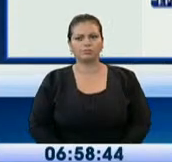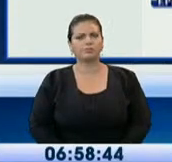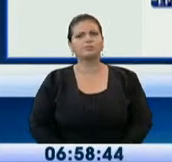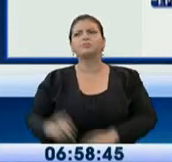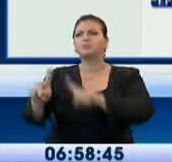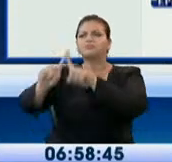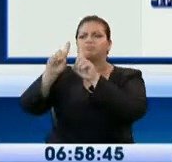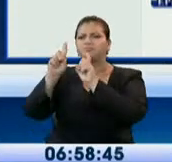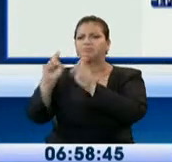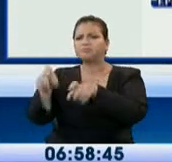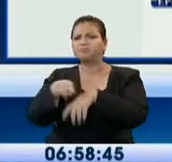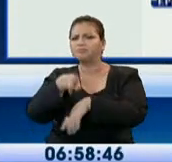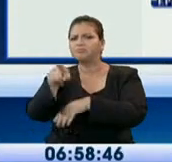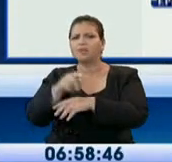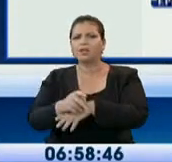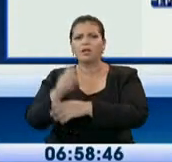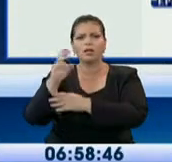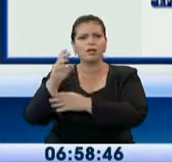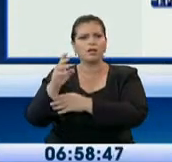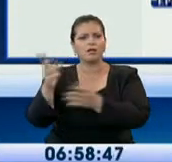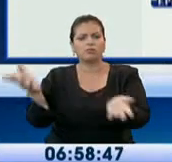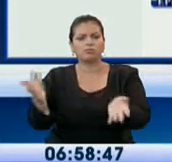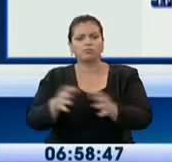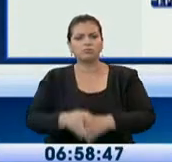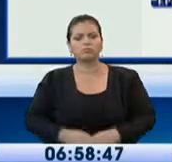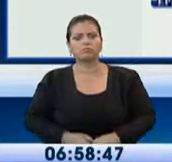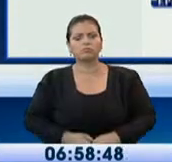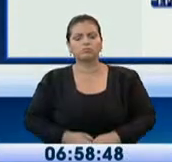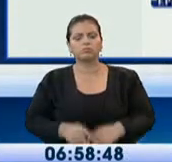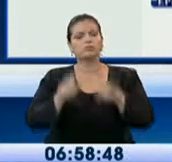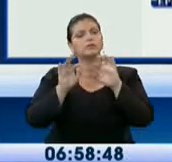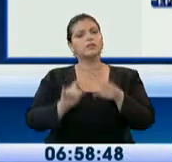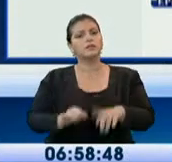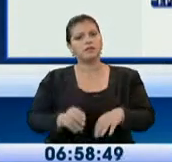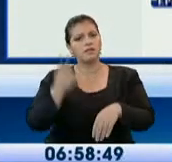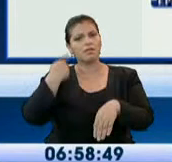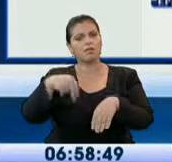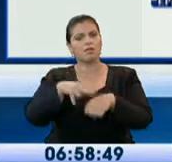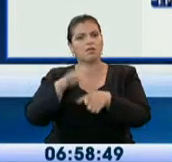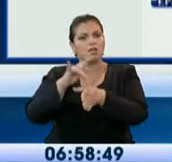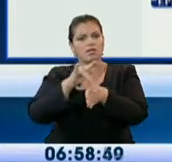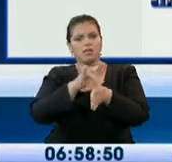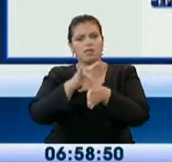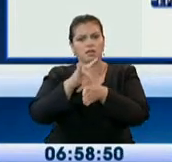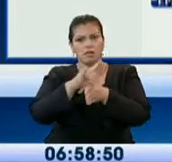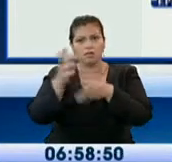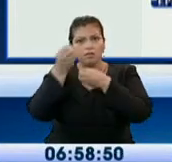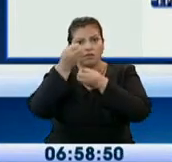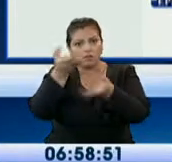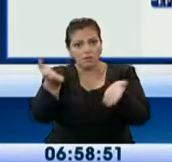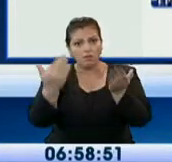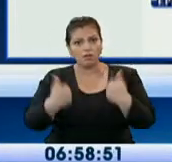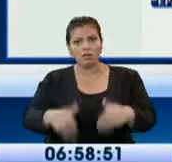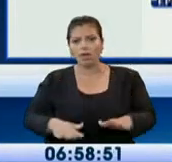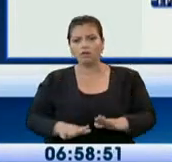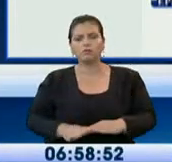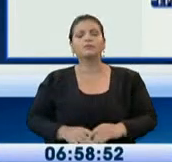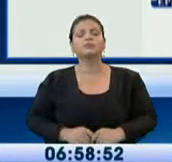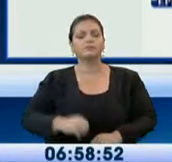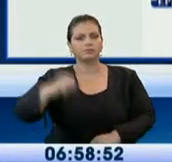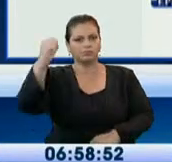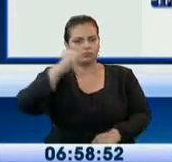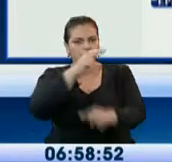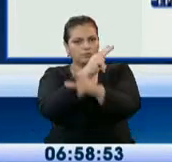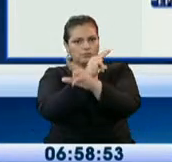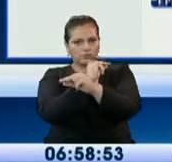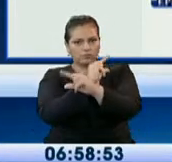provincia aún o de la Secretaría Nacional de Riesgos en ese sector. Sí, lógicamente a través del Twitter que tienen